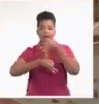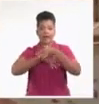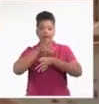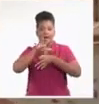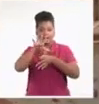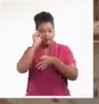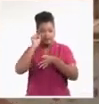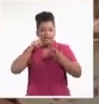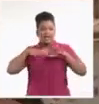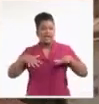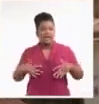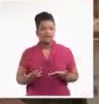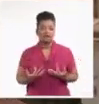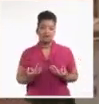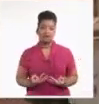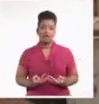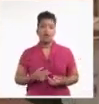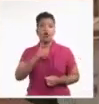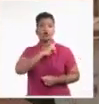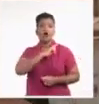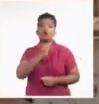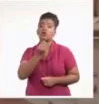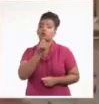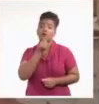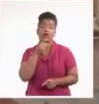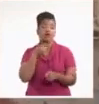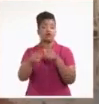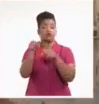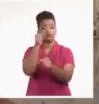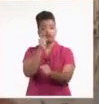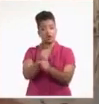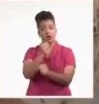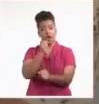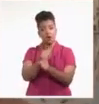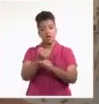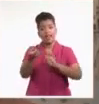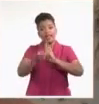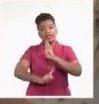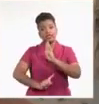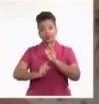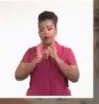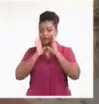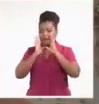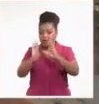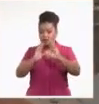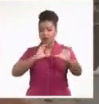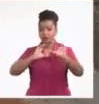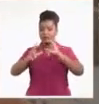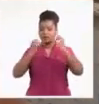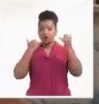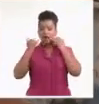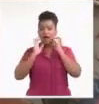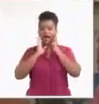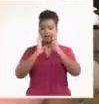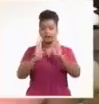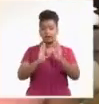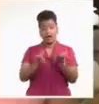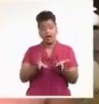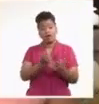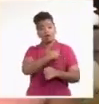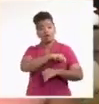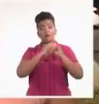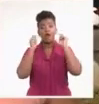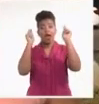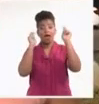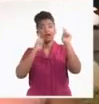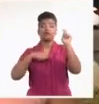cuál era la situación. Esos cuadros podían haber estado con los eléctricos, con los comunicadores, con los trabajadores de la construcción,